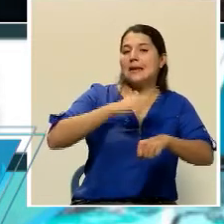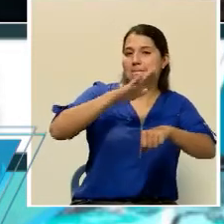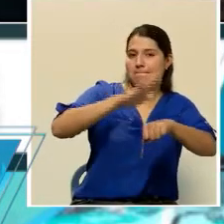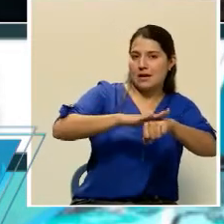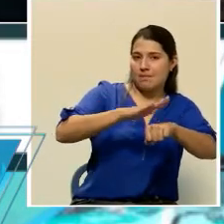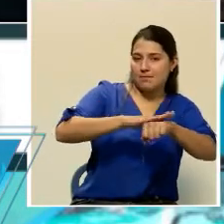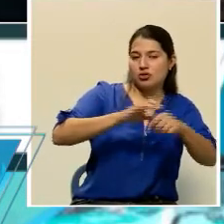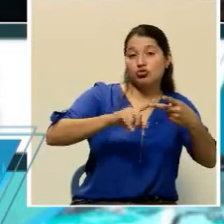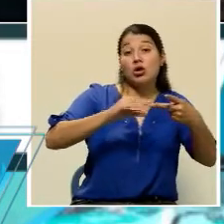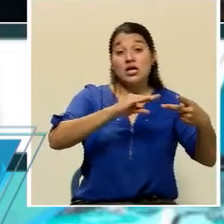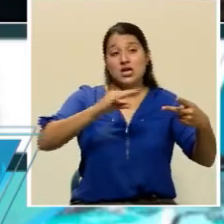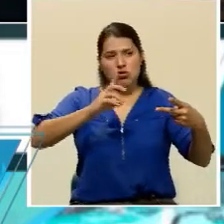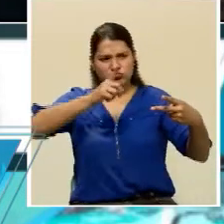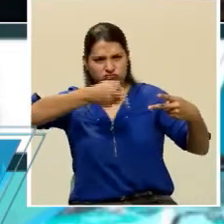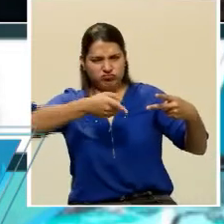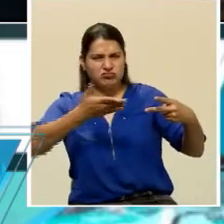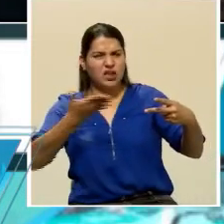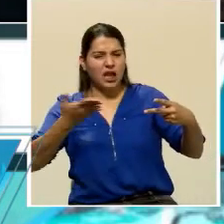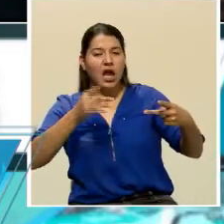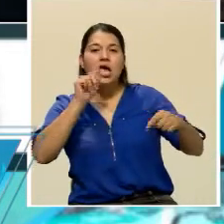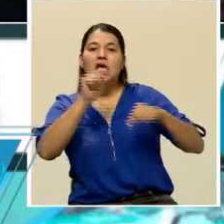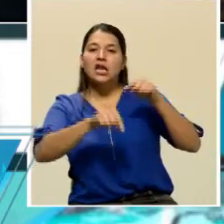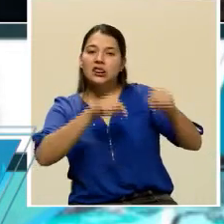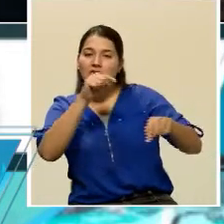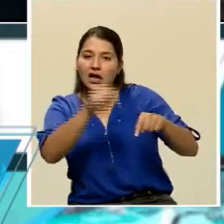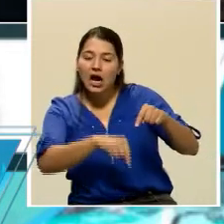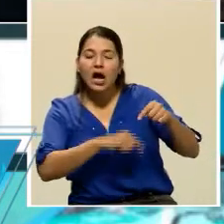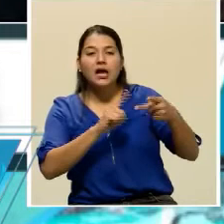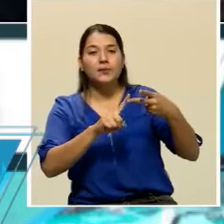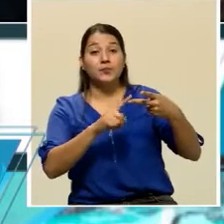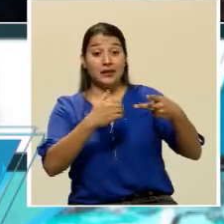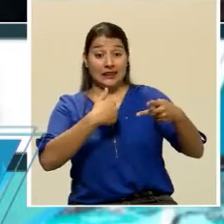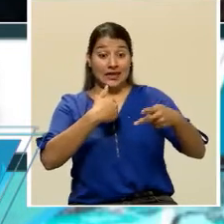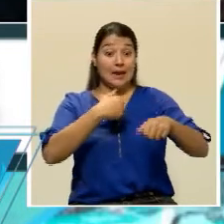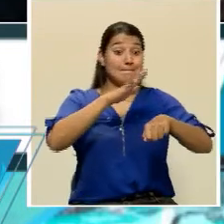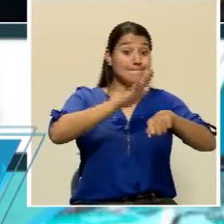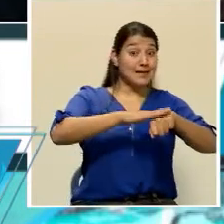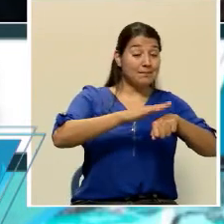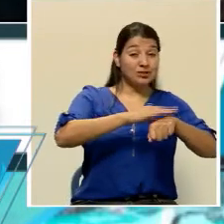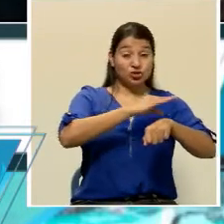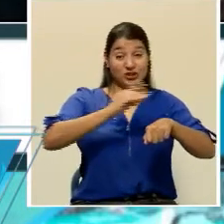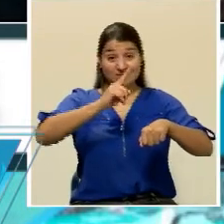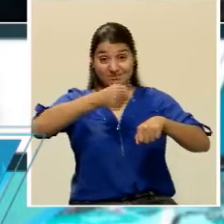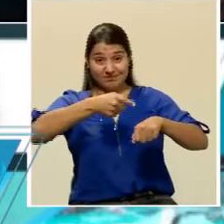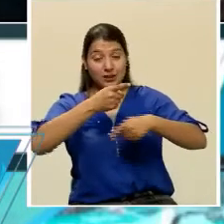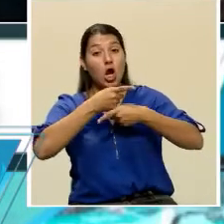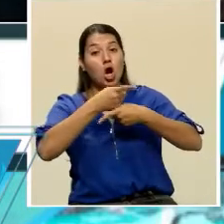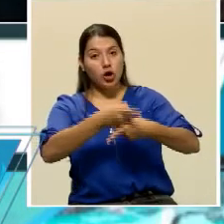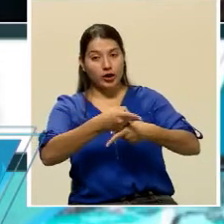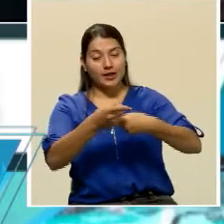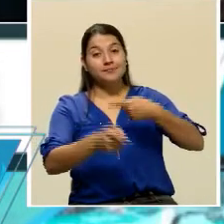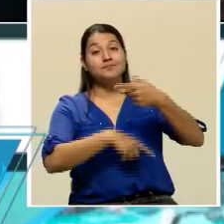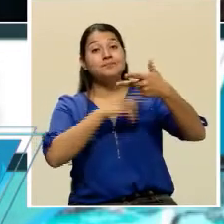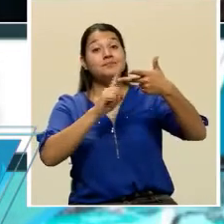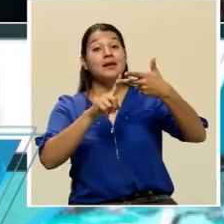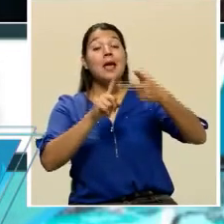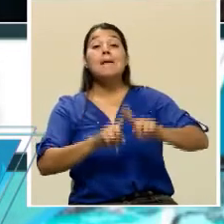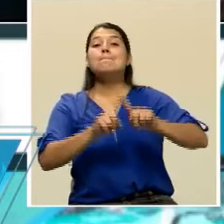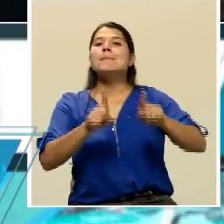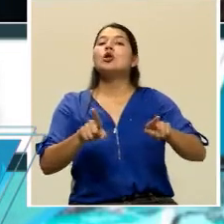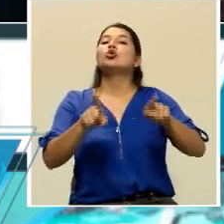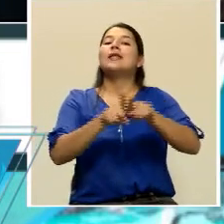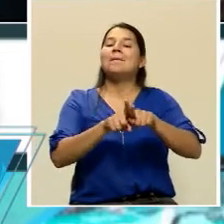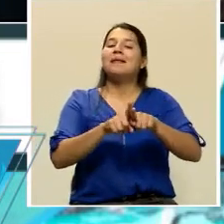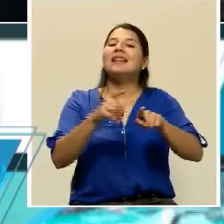de criticar, tiene la potestad y el deber de corregir, pero también tiene la potestad, o más bien